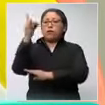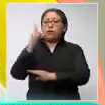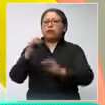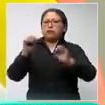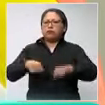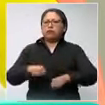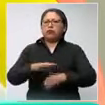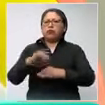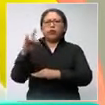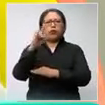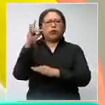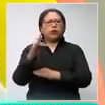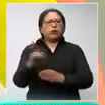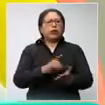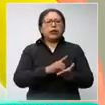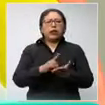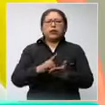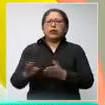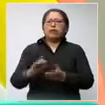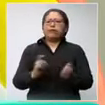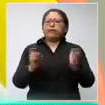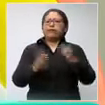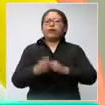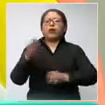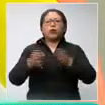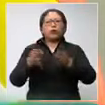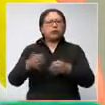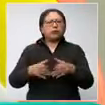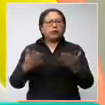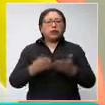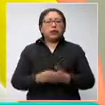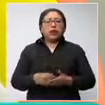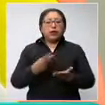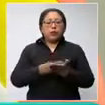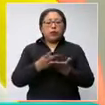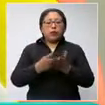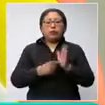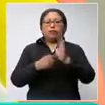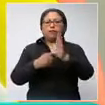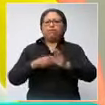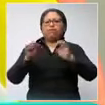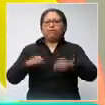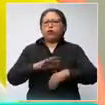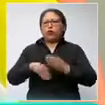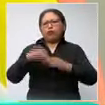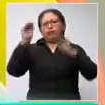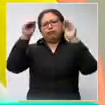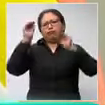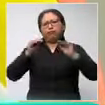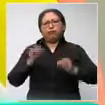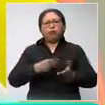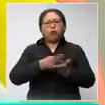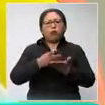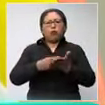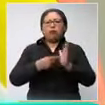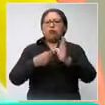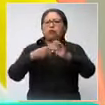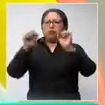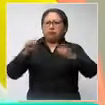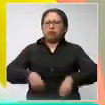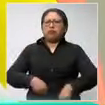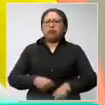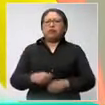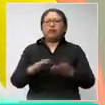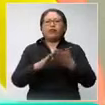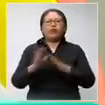los bolivianos el derecho que tenemos de transformar la justicia. Planteamos una etapa de recolección de todas las propuestas, una etapa cara al